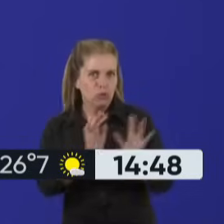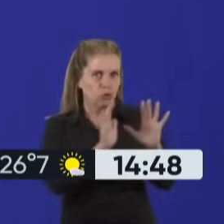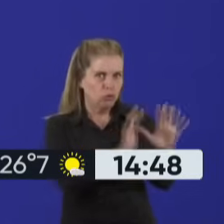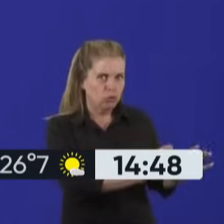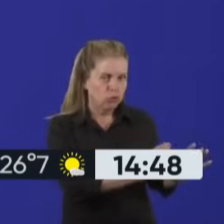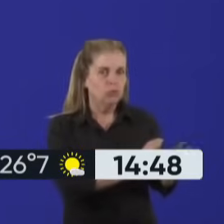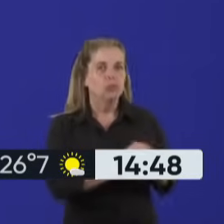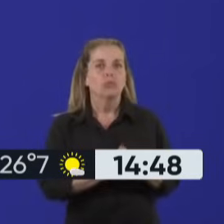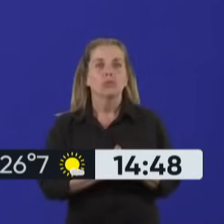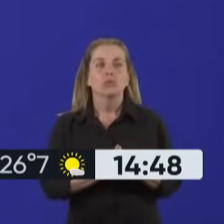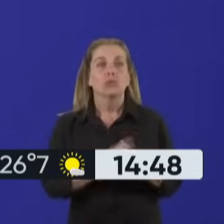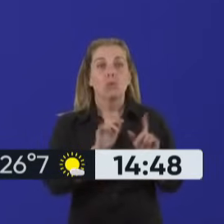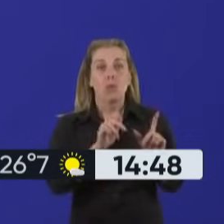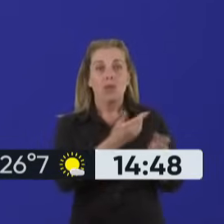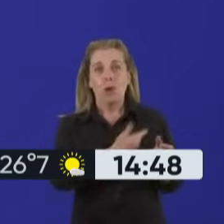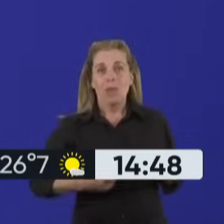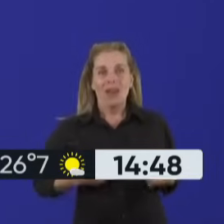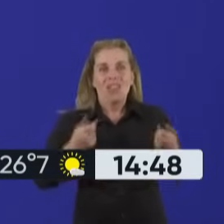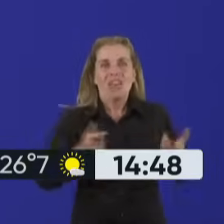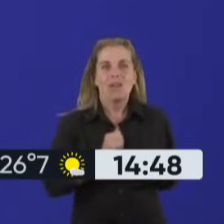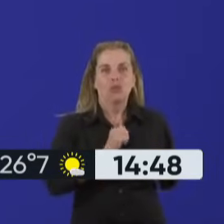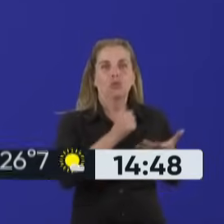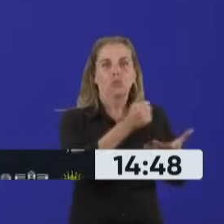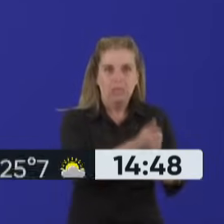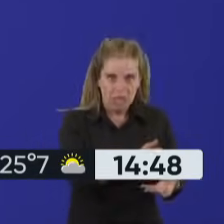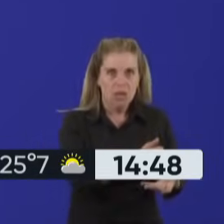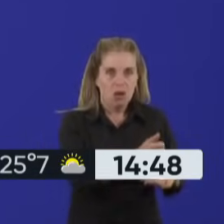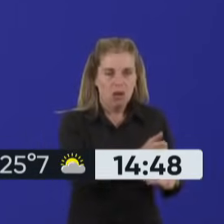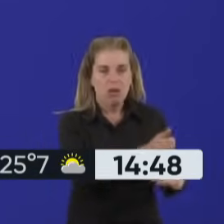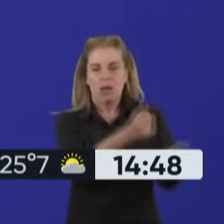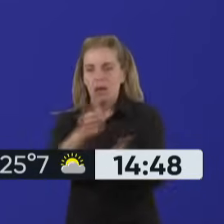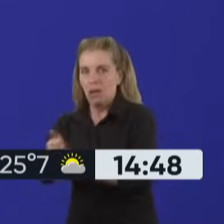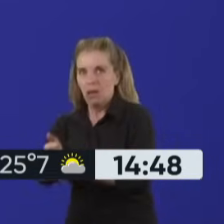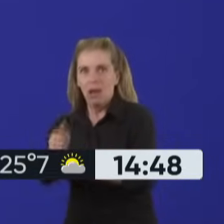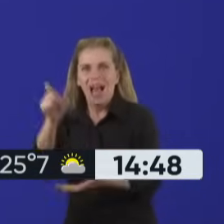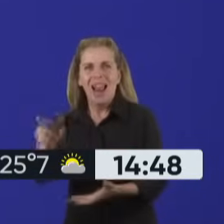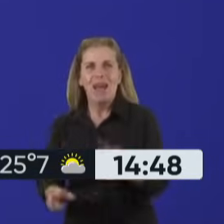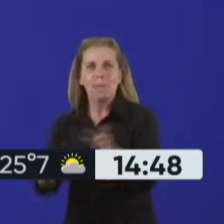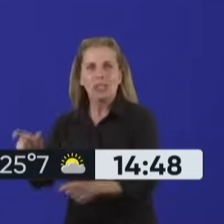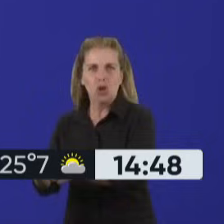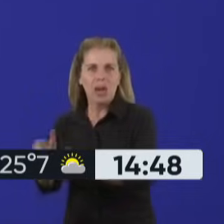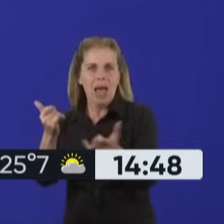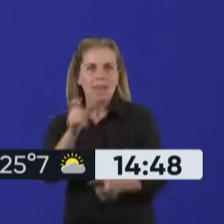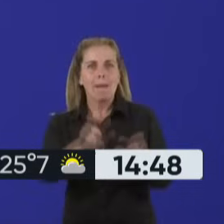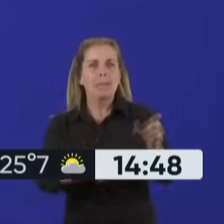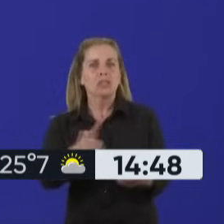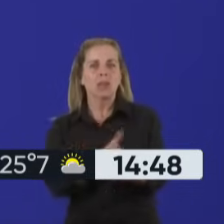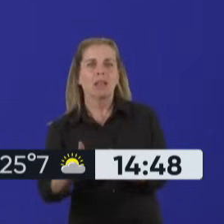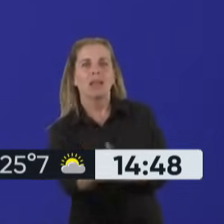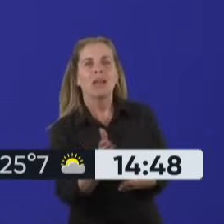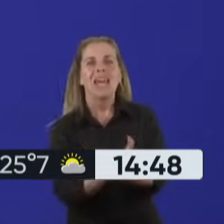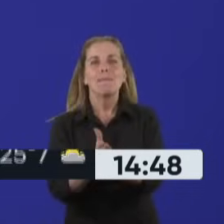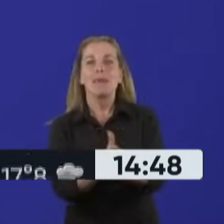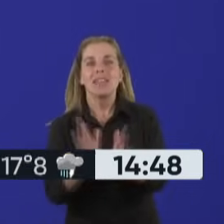y el momento que llegaba a la gente, digamos, donde estaban en el medio los gerentes de la pobreza, y había que cortar